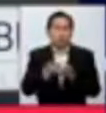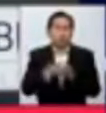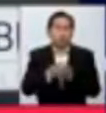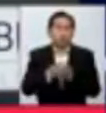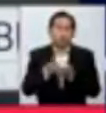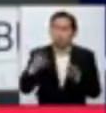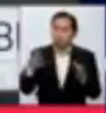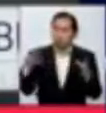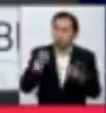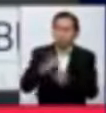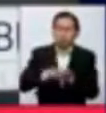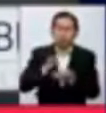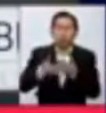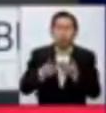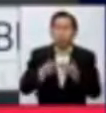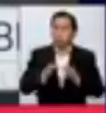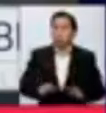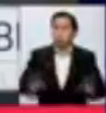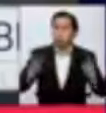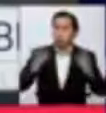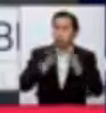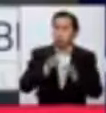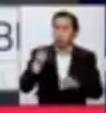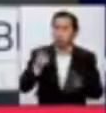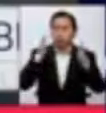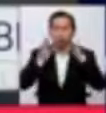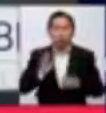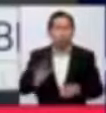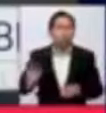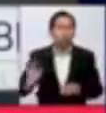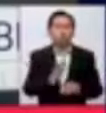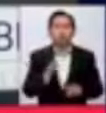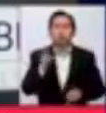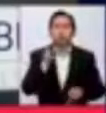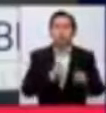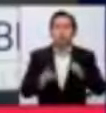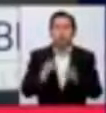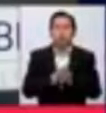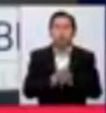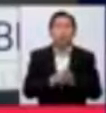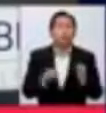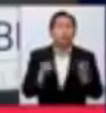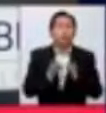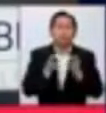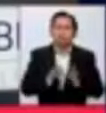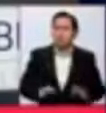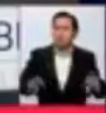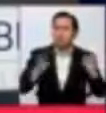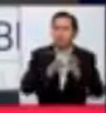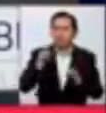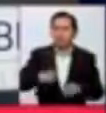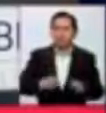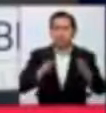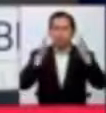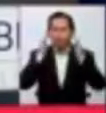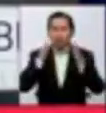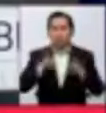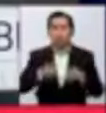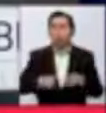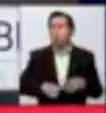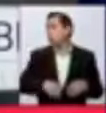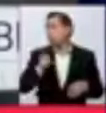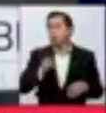sido sistematizadas. Eso es importante, siempre escuchar a la población. Creemos también que es importante tomar en cuenta las